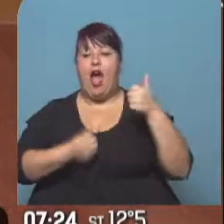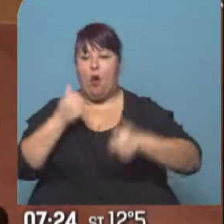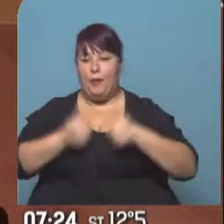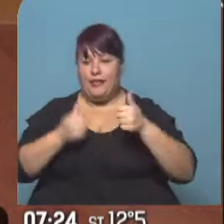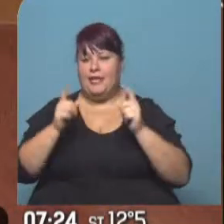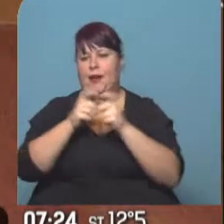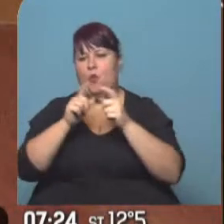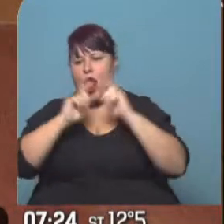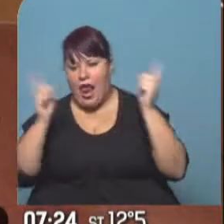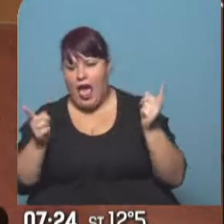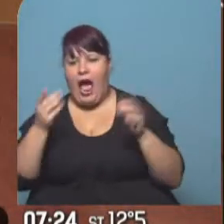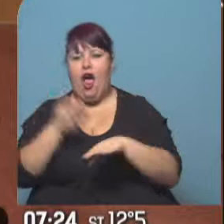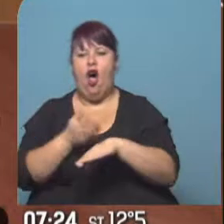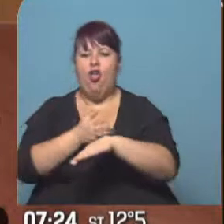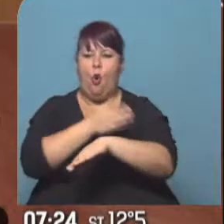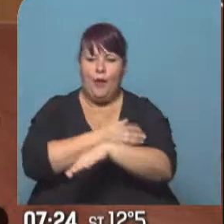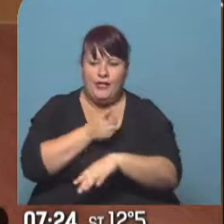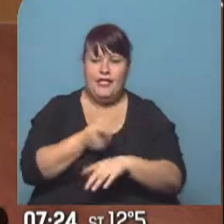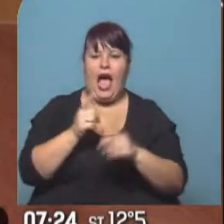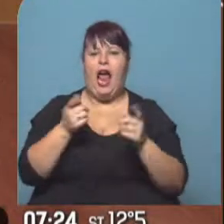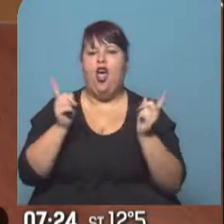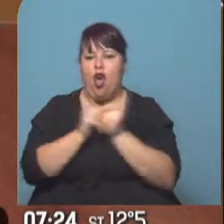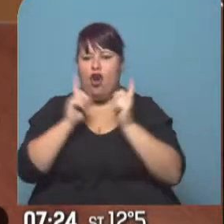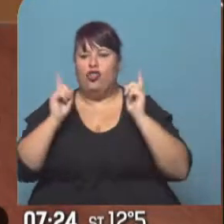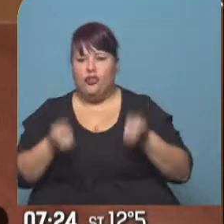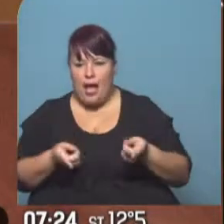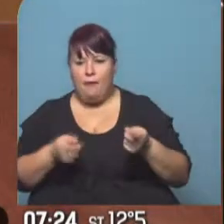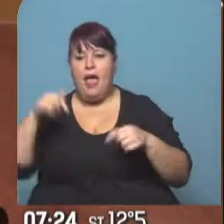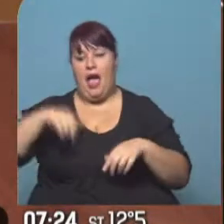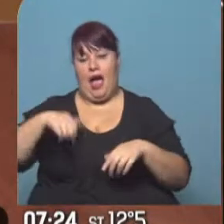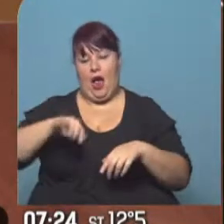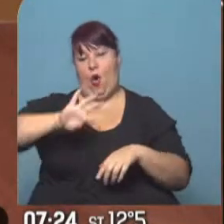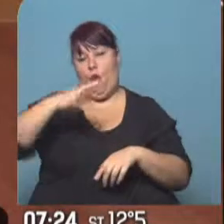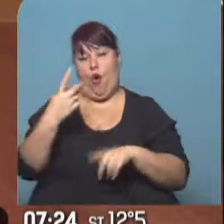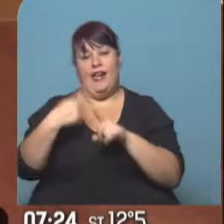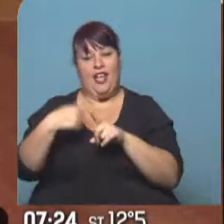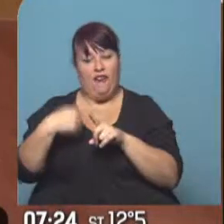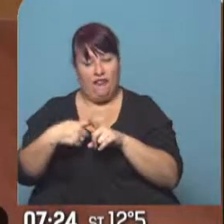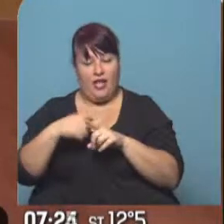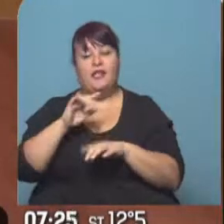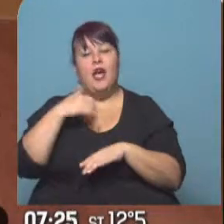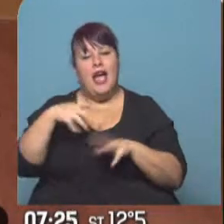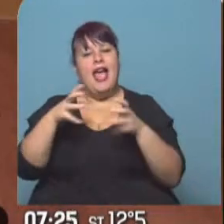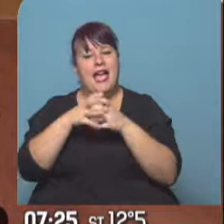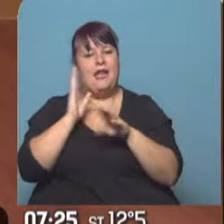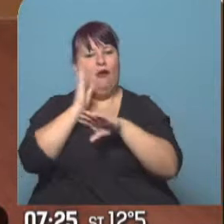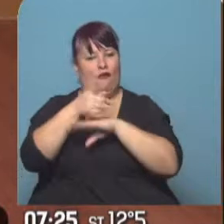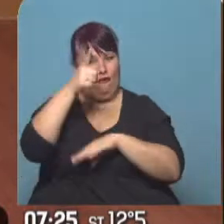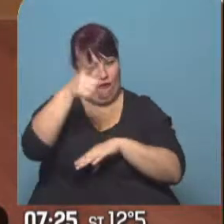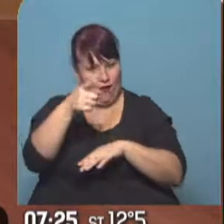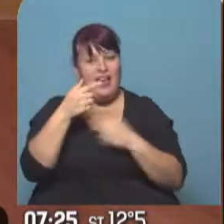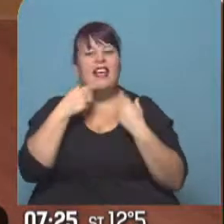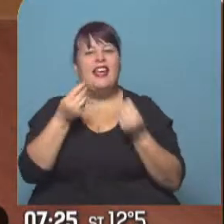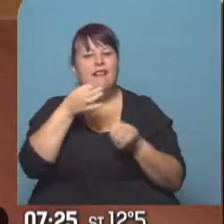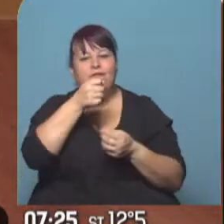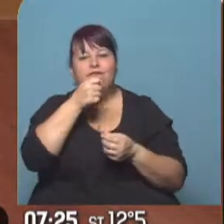de largometrajes, documentales y de cortometrajes, se está desarrollando la cuarta edición. Tenemos un equipo de enviados y estos